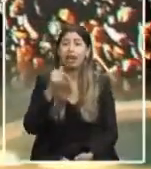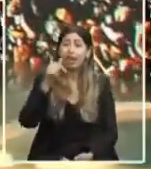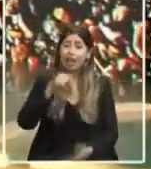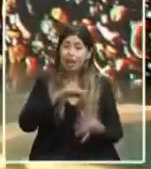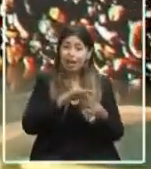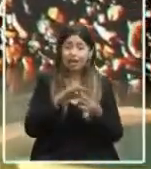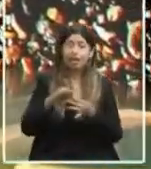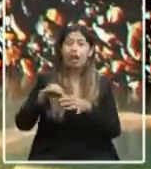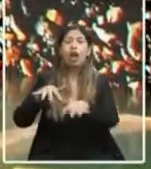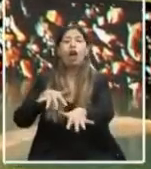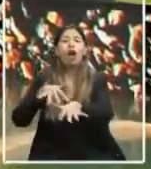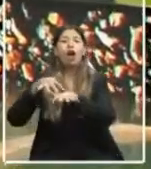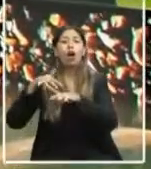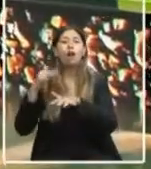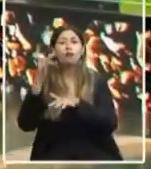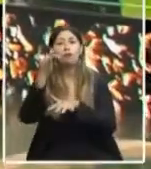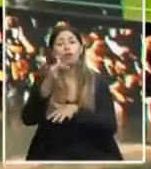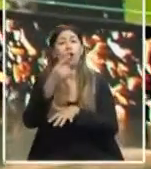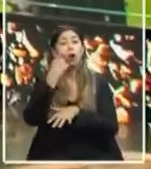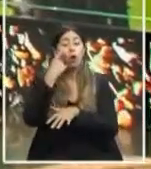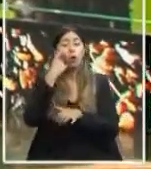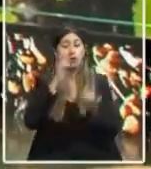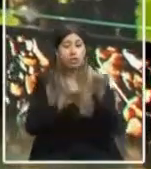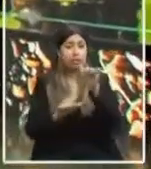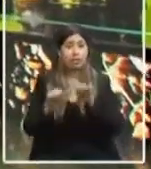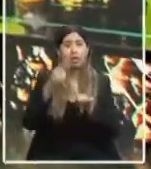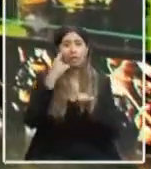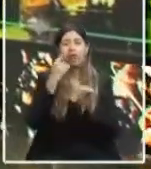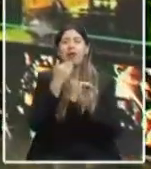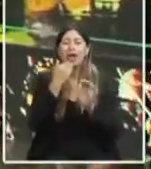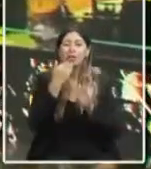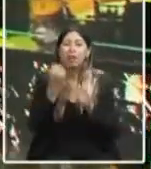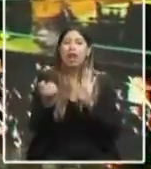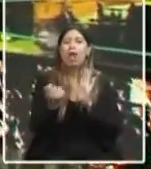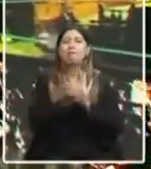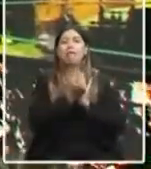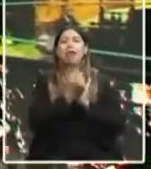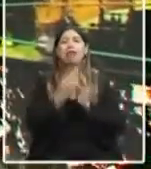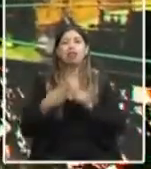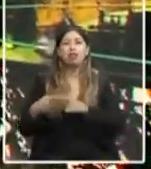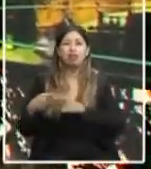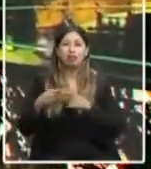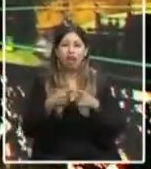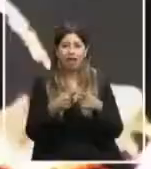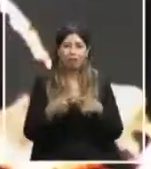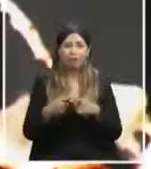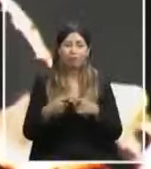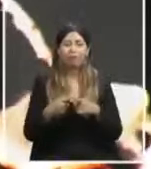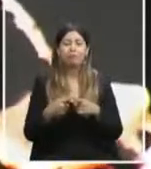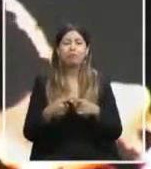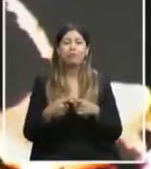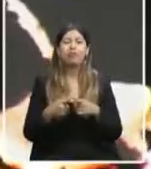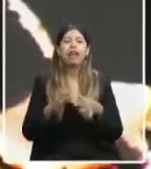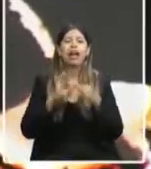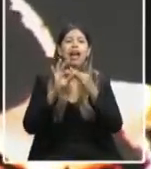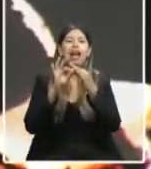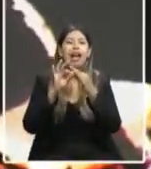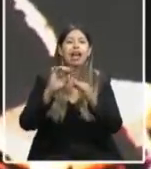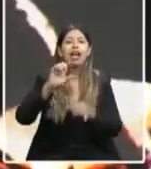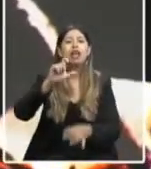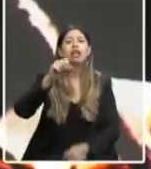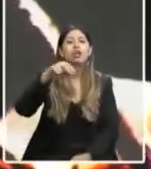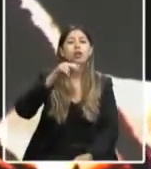no solamente hablarte del conocimiento científico, sino que también de su impacto social. Agradecemos a Gonzalo, como les